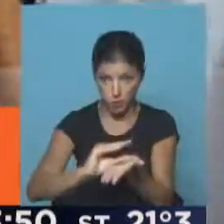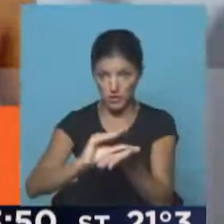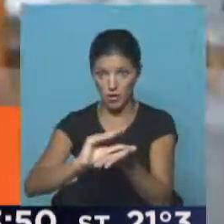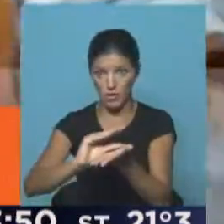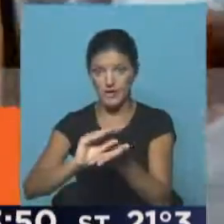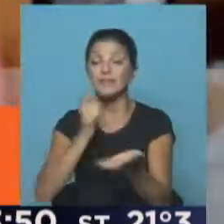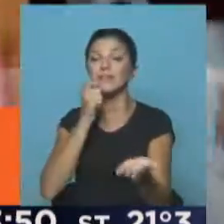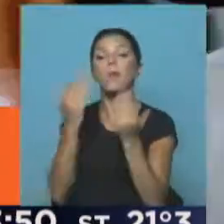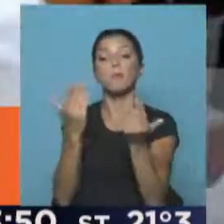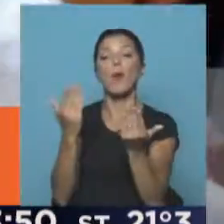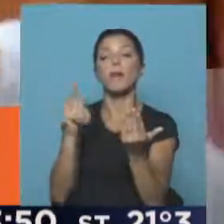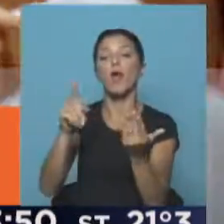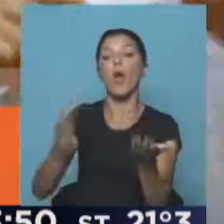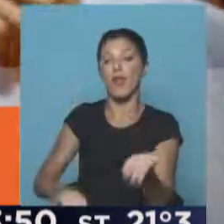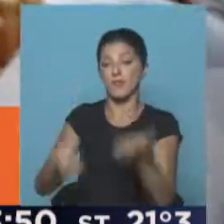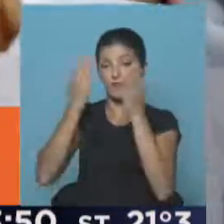año precedente.